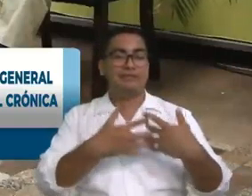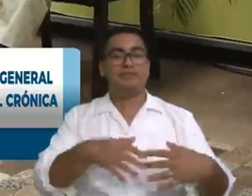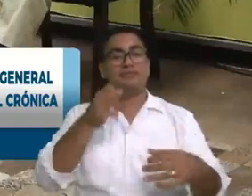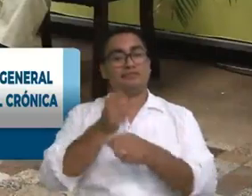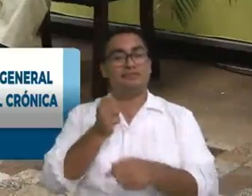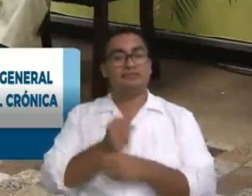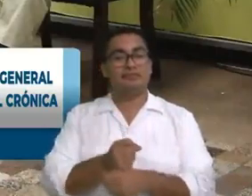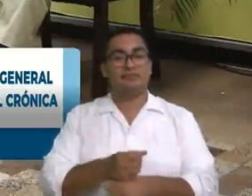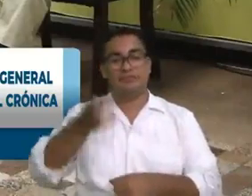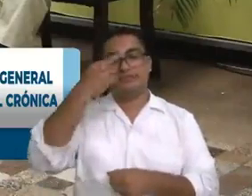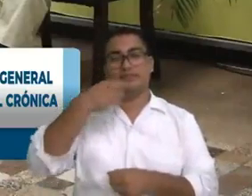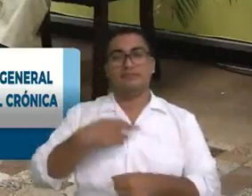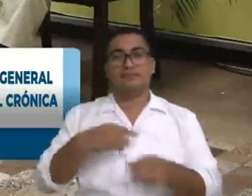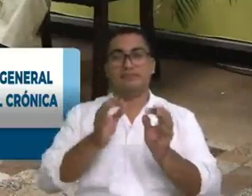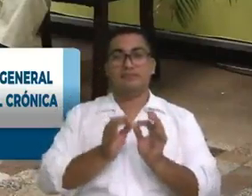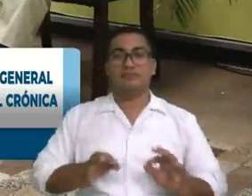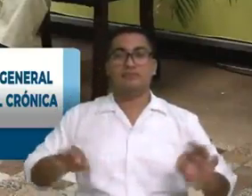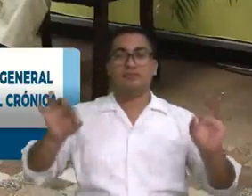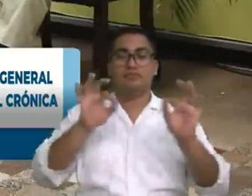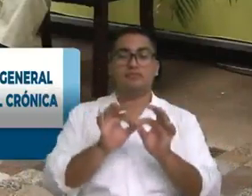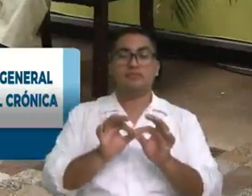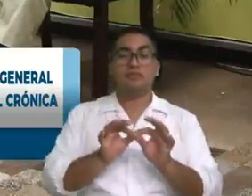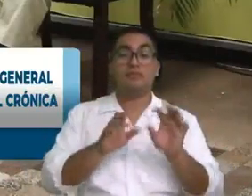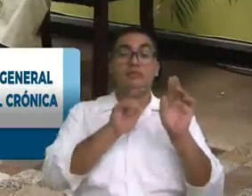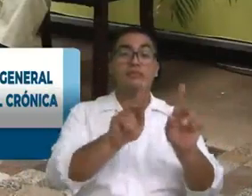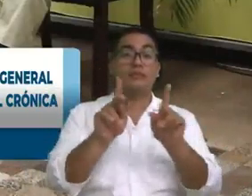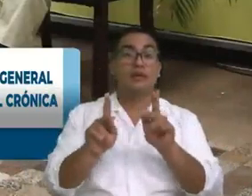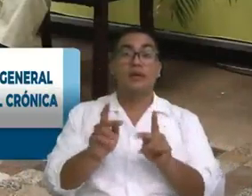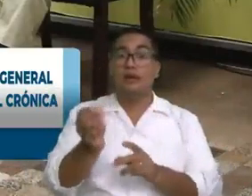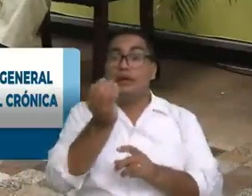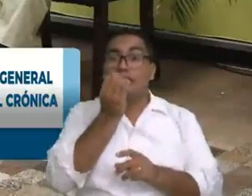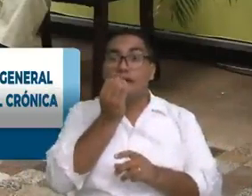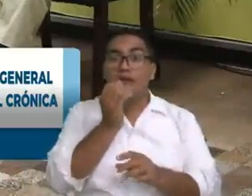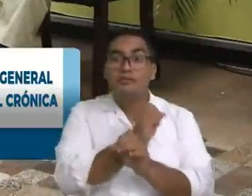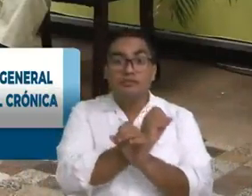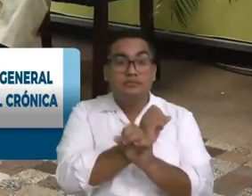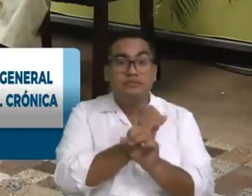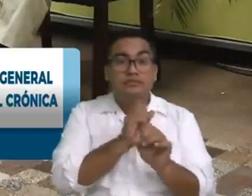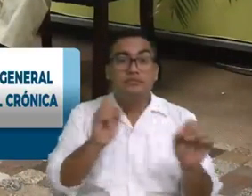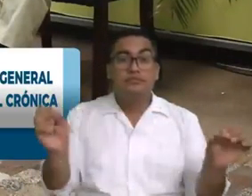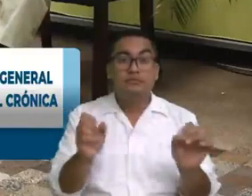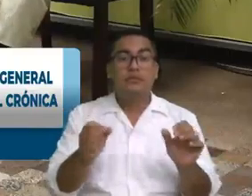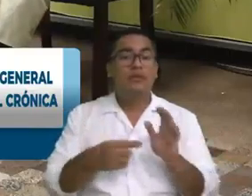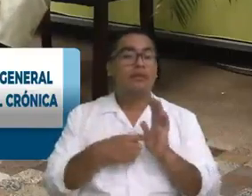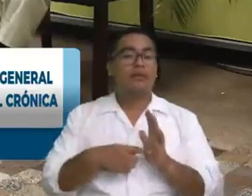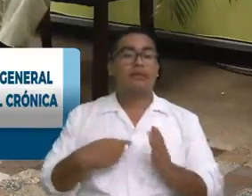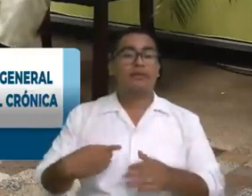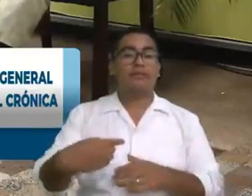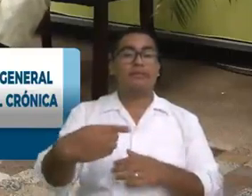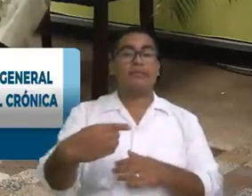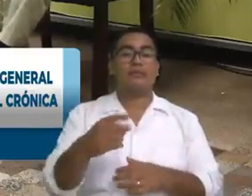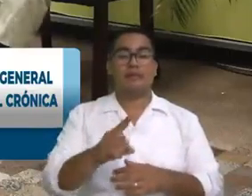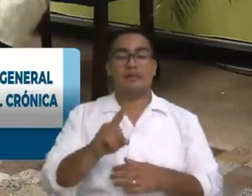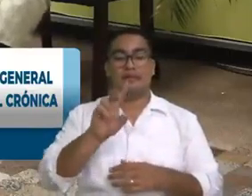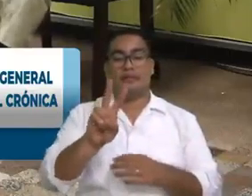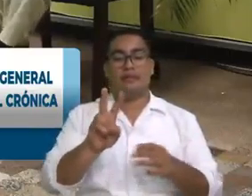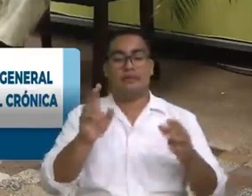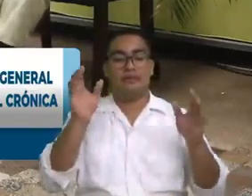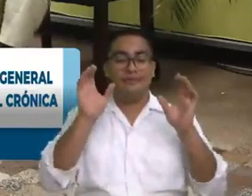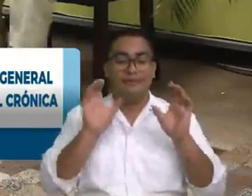Sí. O sea, la responsabilidad también. Sí. Hay personas que no comen necesariamente todos los días a las 12 del